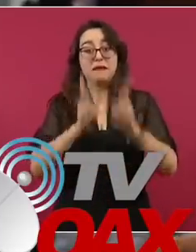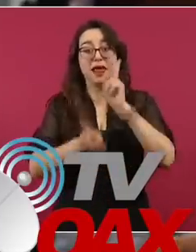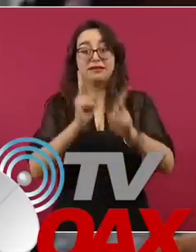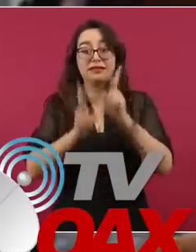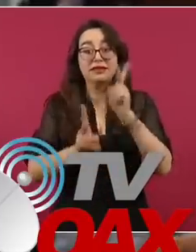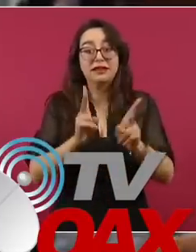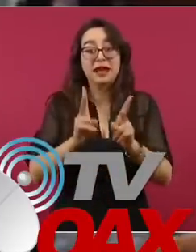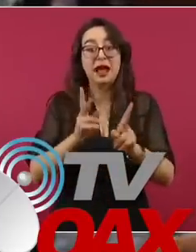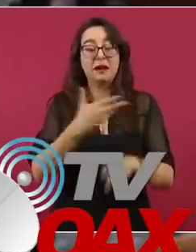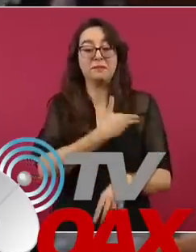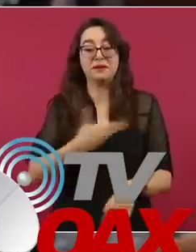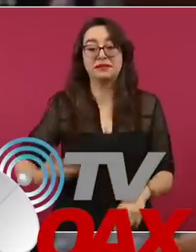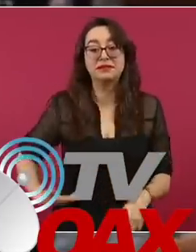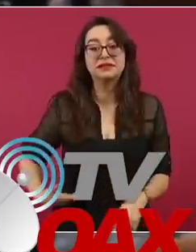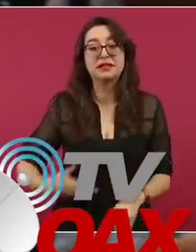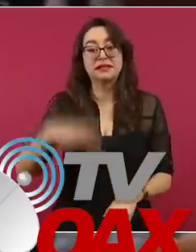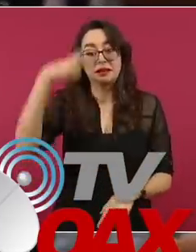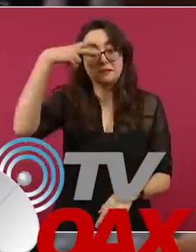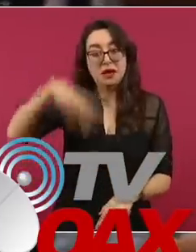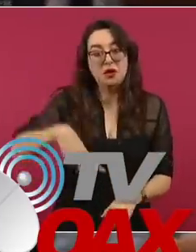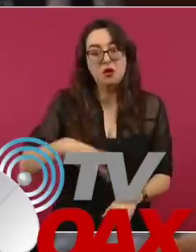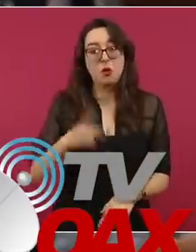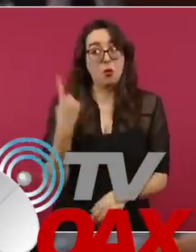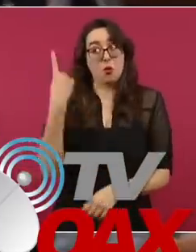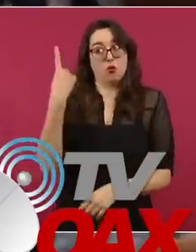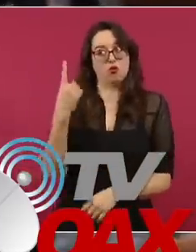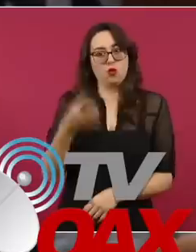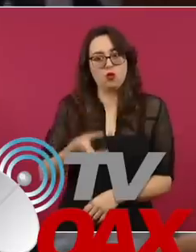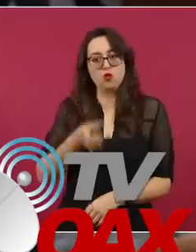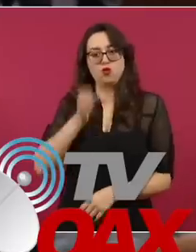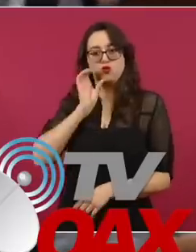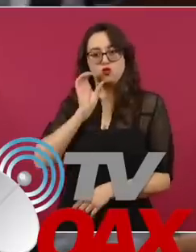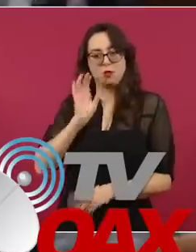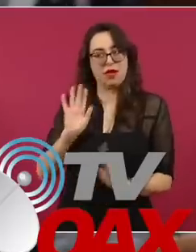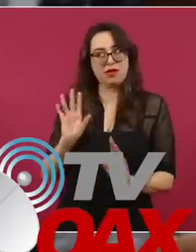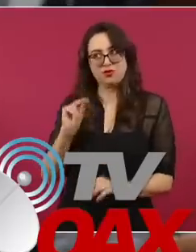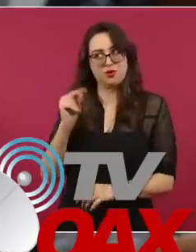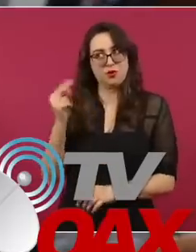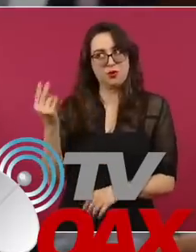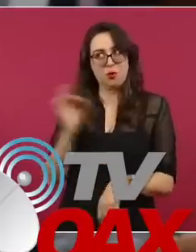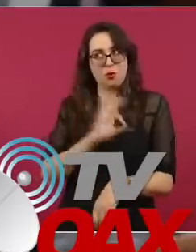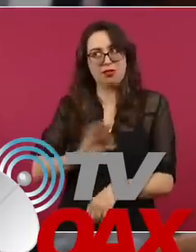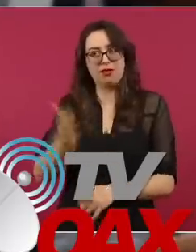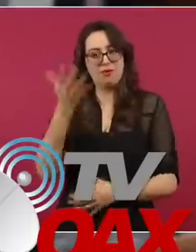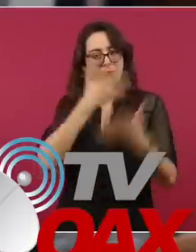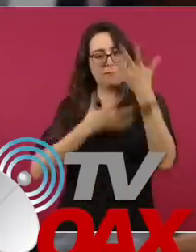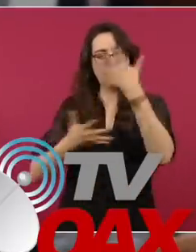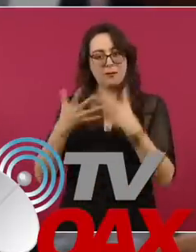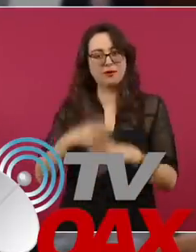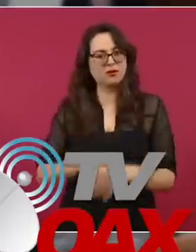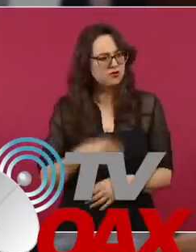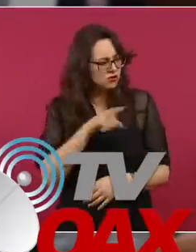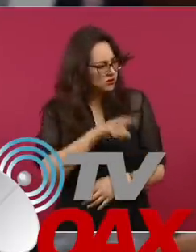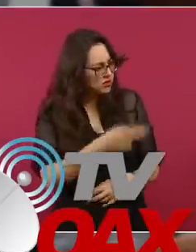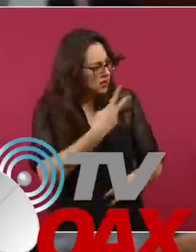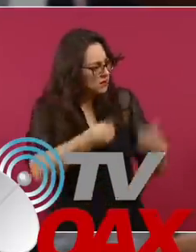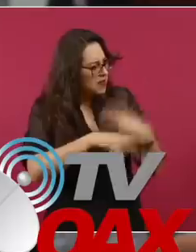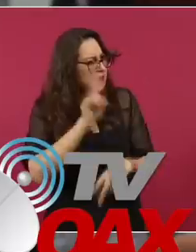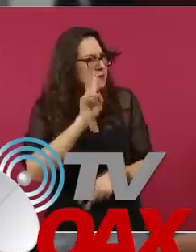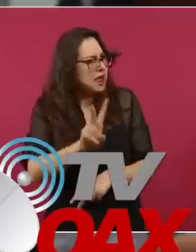tomar, pero sírveme uno. ¿Sabe lo que me dijo el mesero? ¿Usted viene a ver a AMLO?